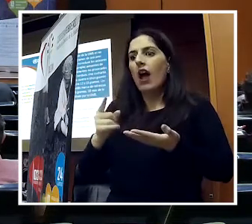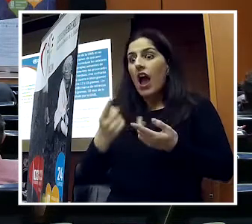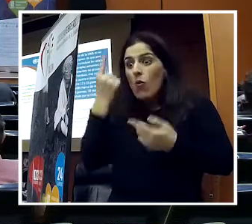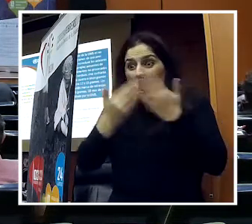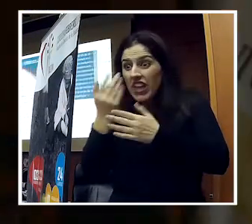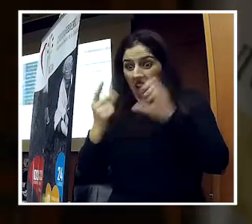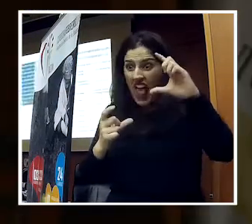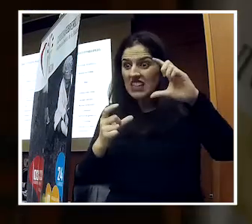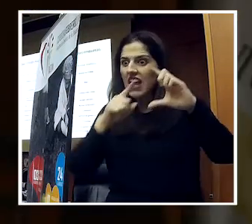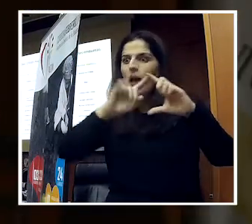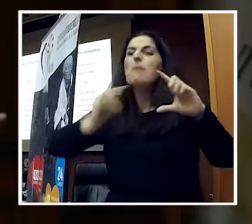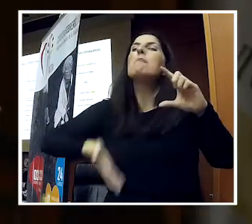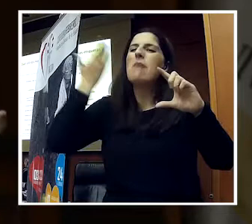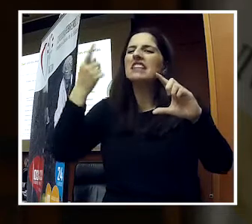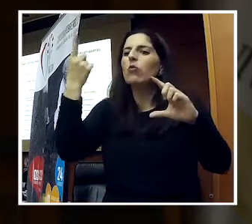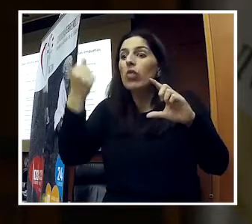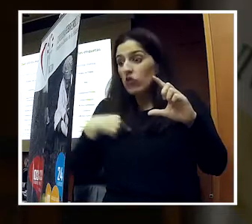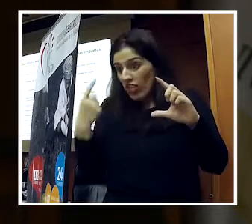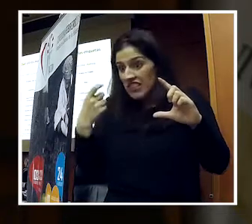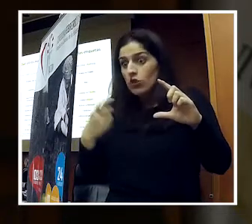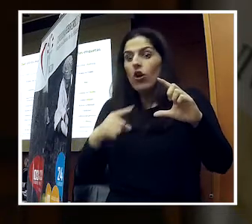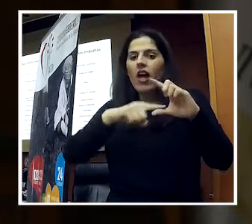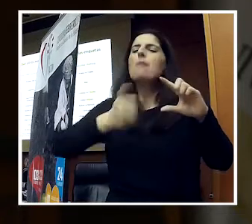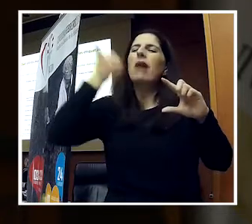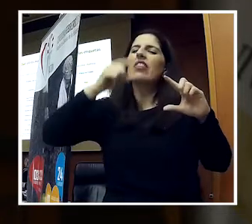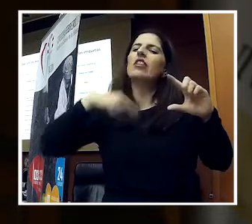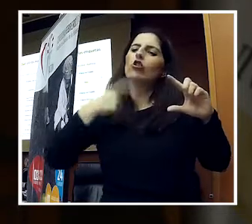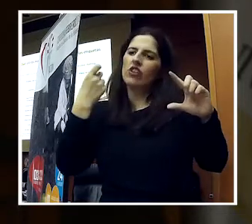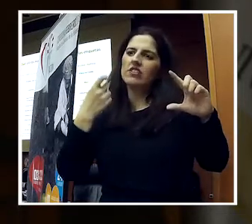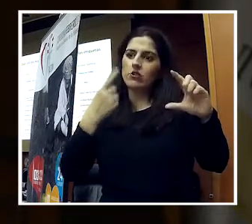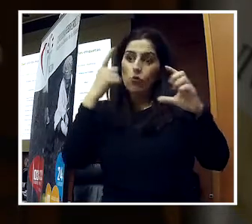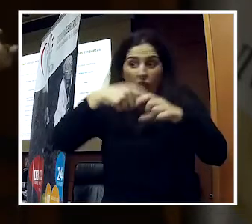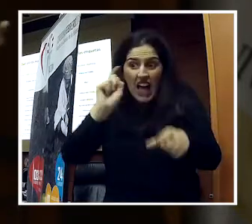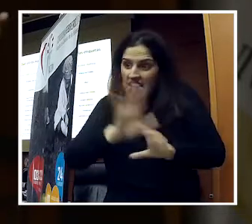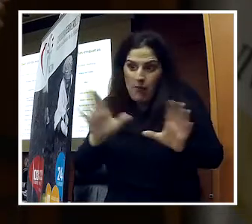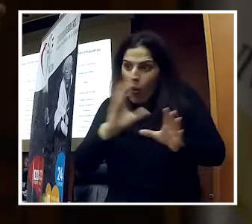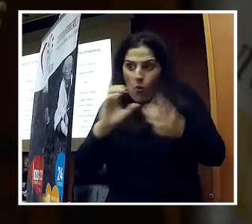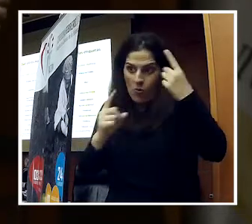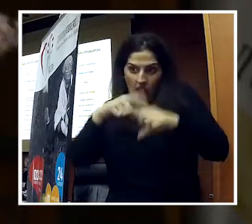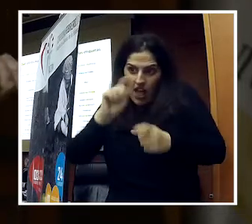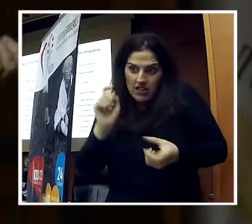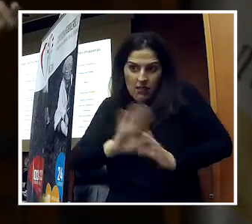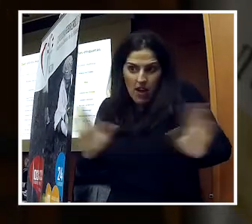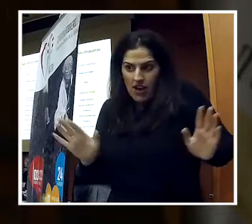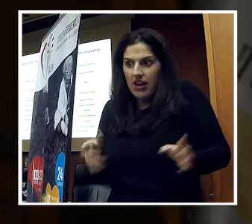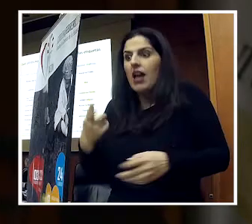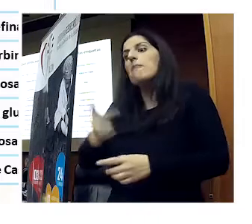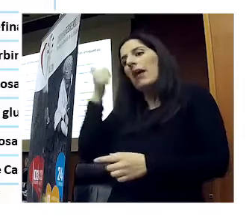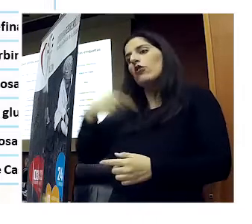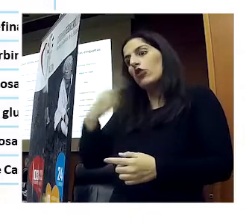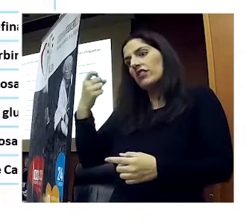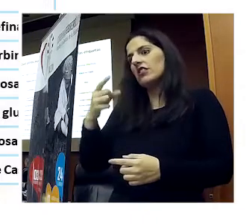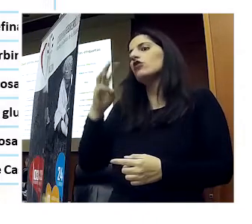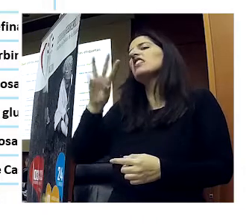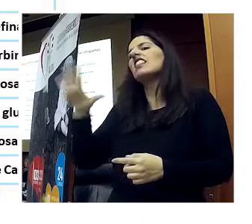diaria. Y además, algo que también quiero dejar, porque muchas veces nos caemos, ¿no? Como pongo arriba, cuidado con lo que